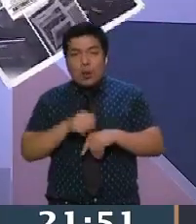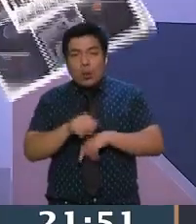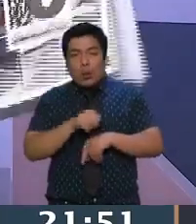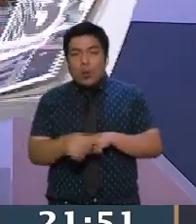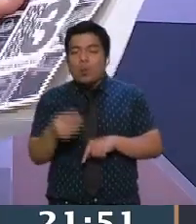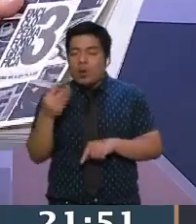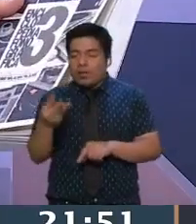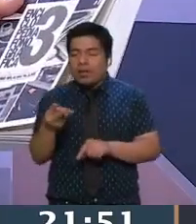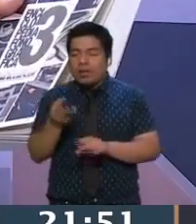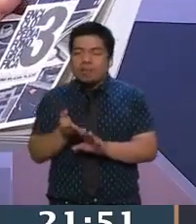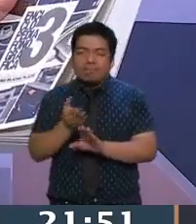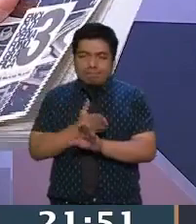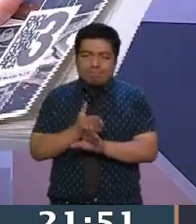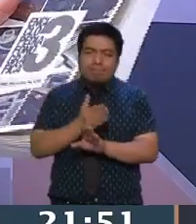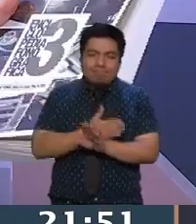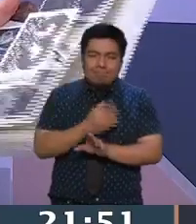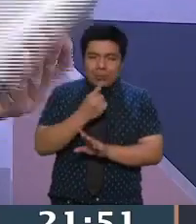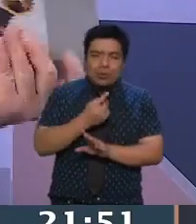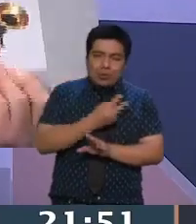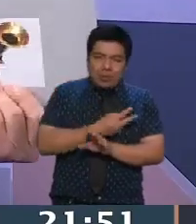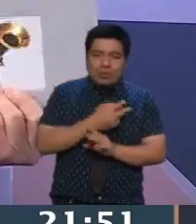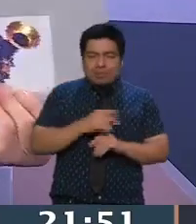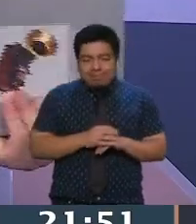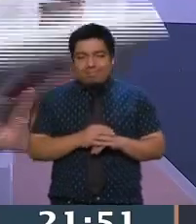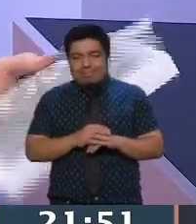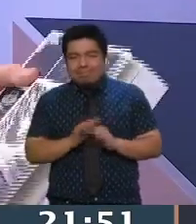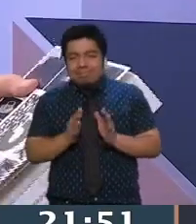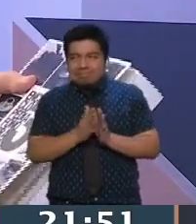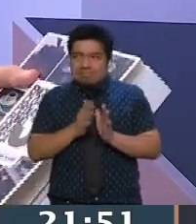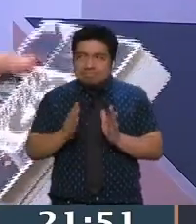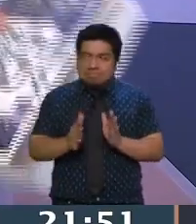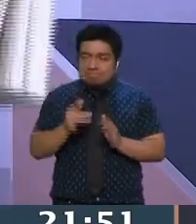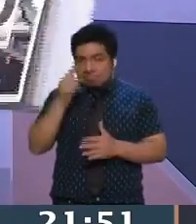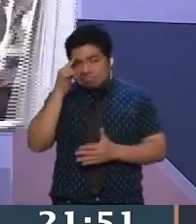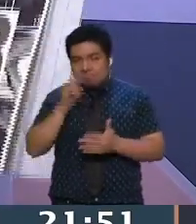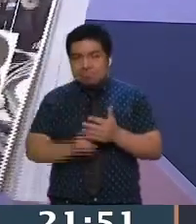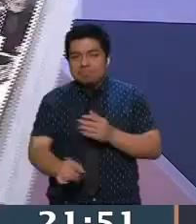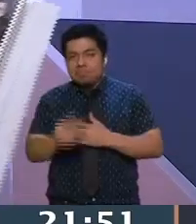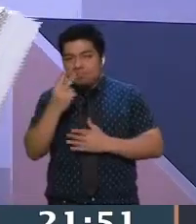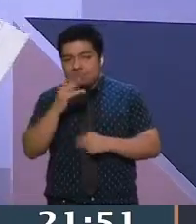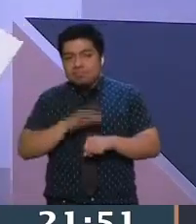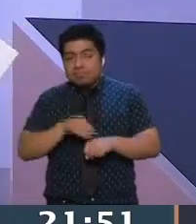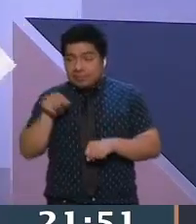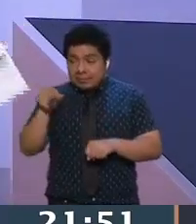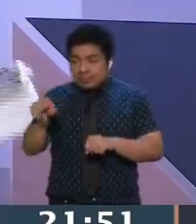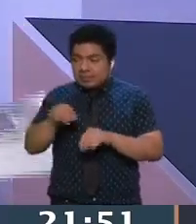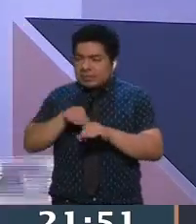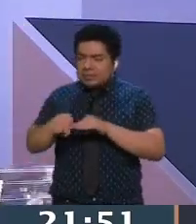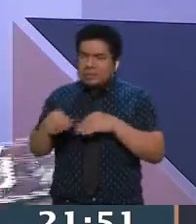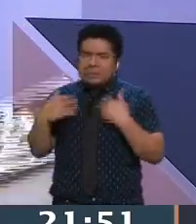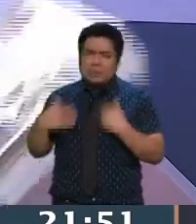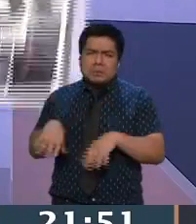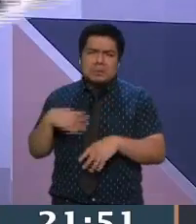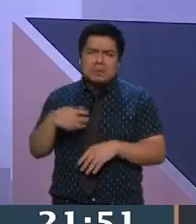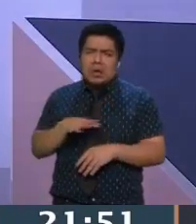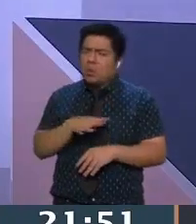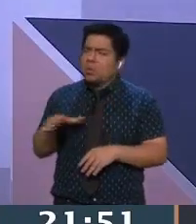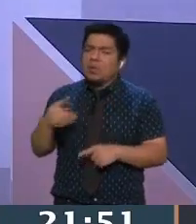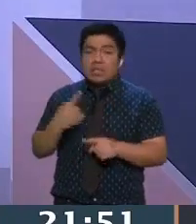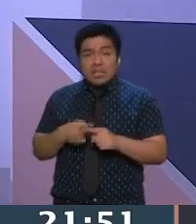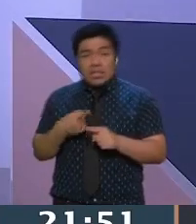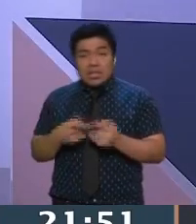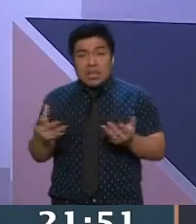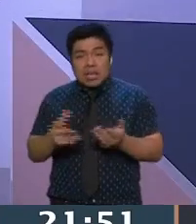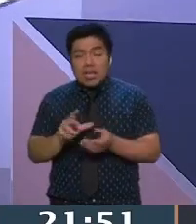van 2 números anteriores y yo creo que van a ser por lo menos otros 2. Fíjate que es un trabajo monumental de Antonio